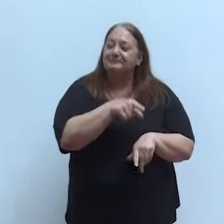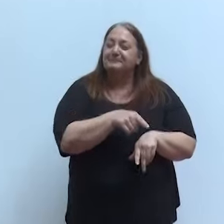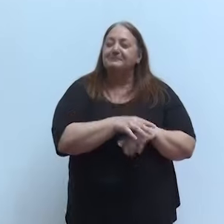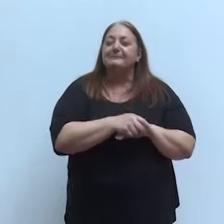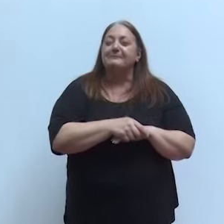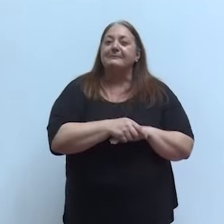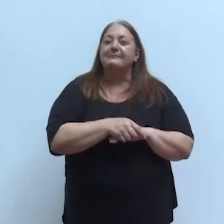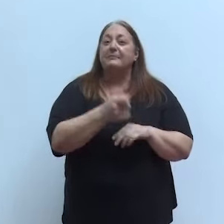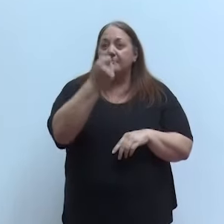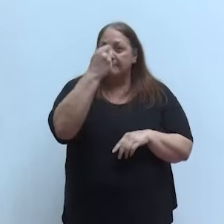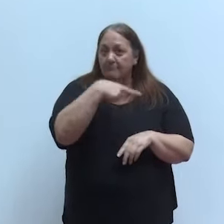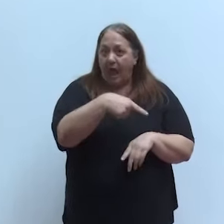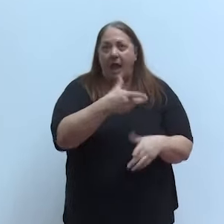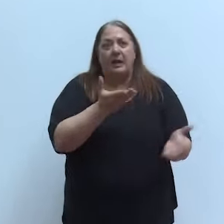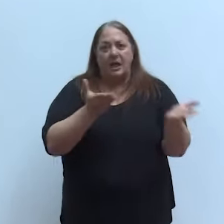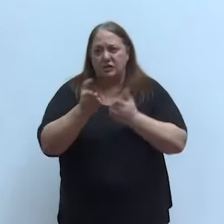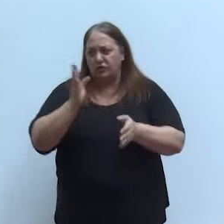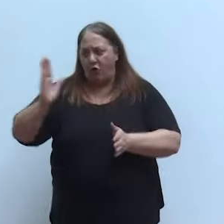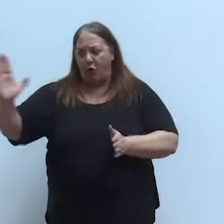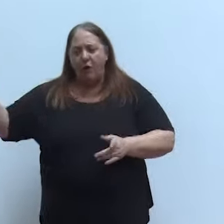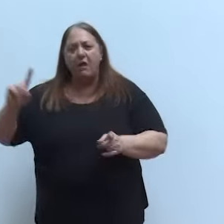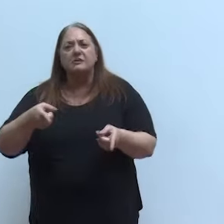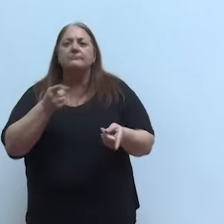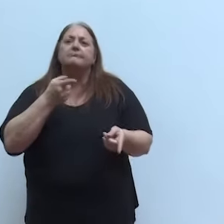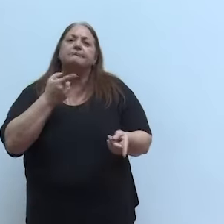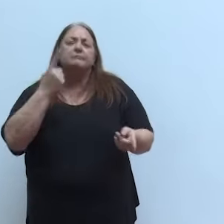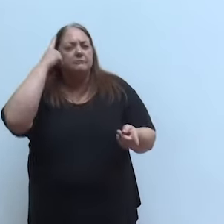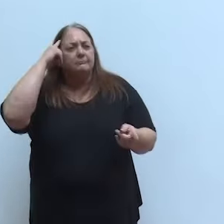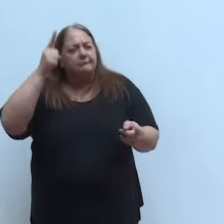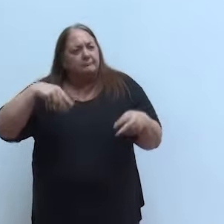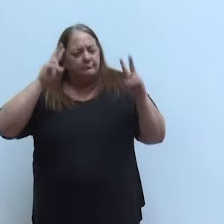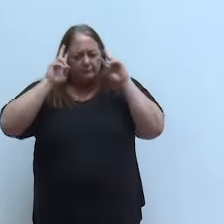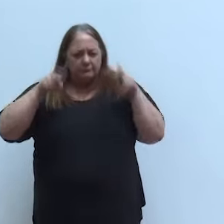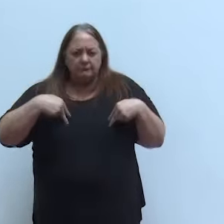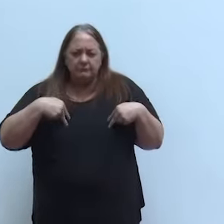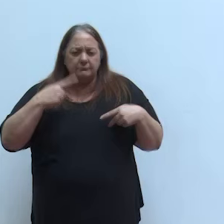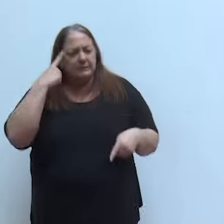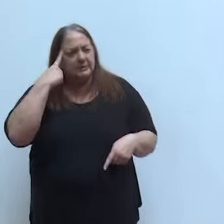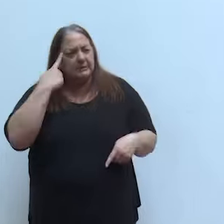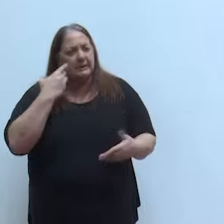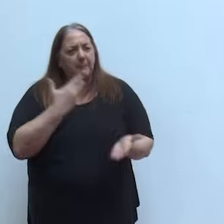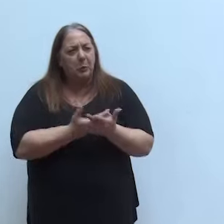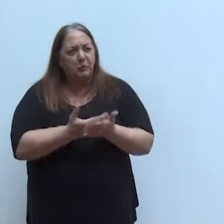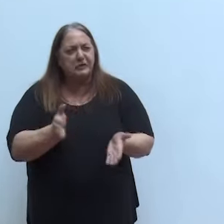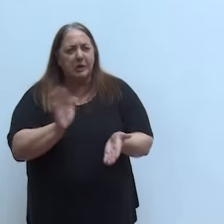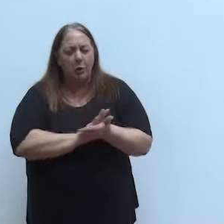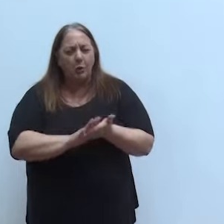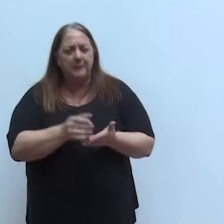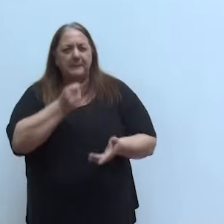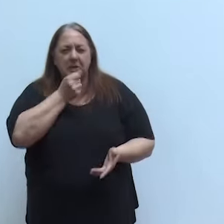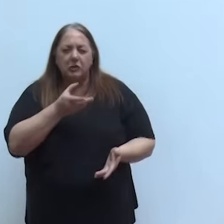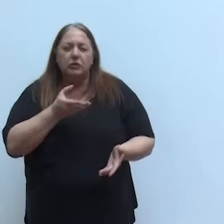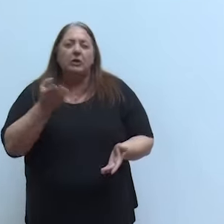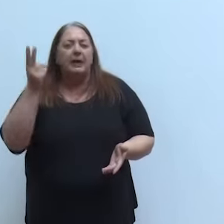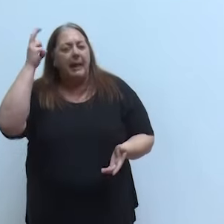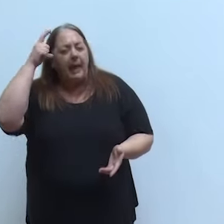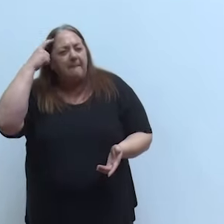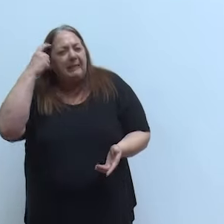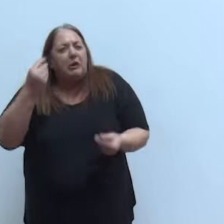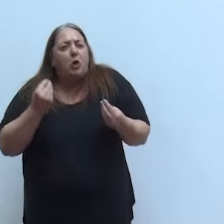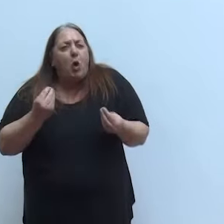ma y sus asesores una autocrítica y una propuesta nueva no para esto de aprender de cómo funcionan